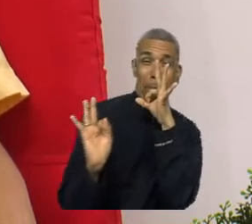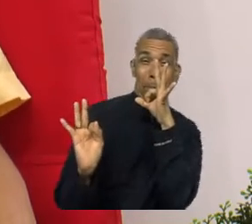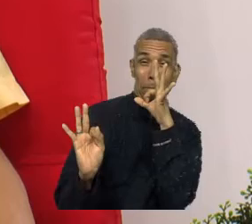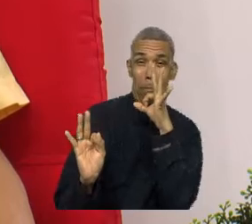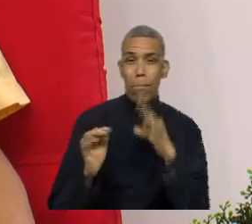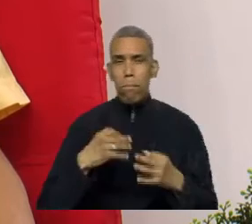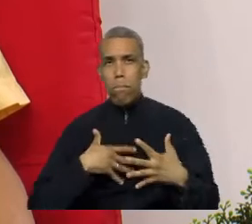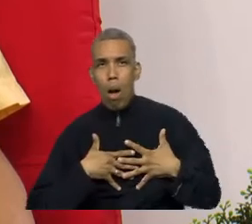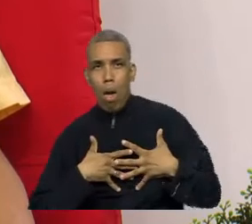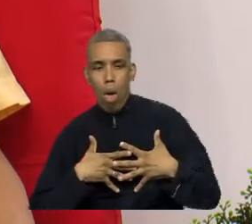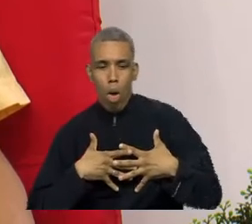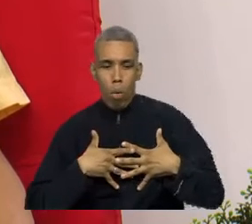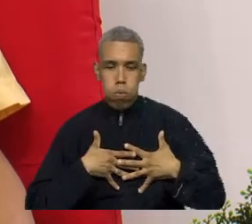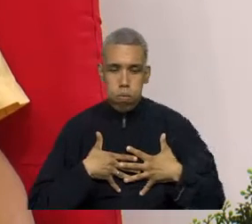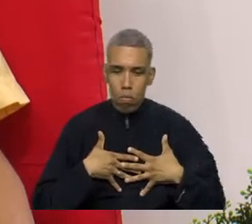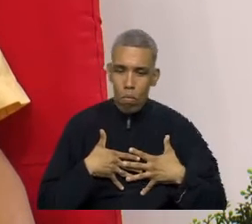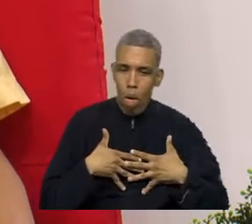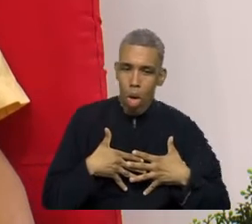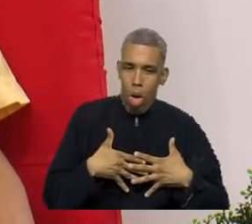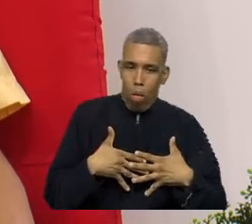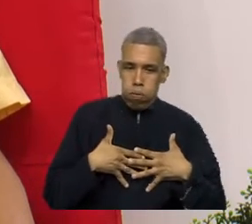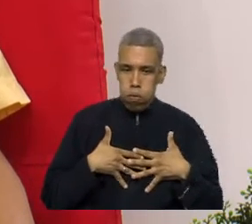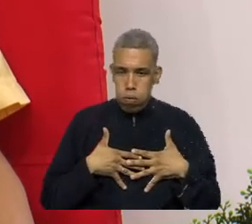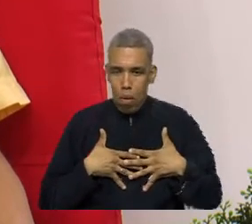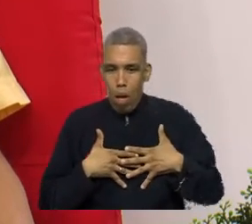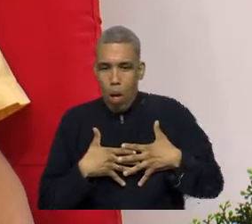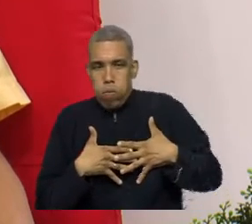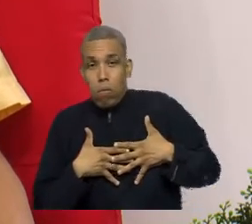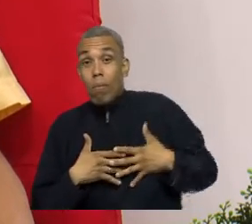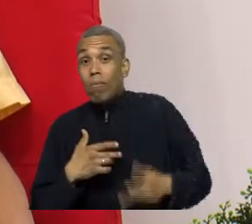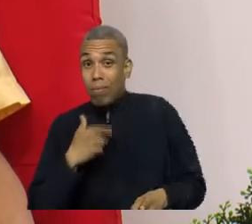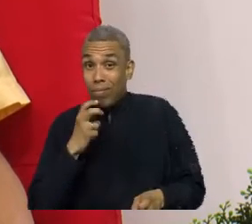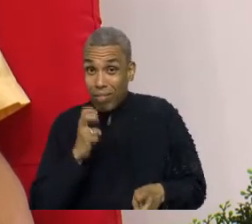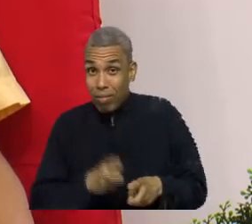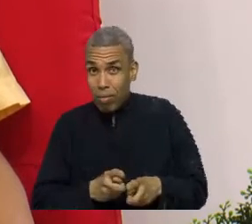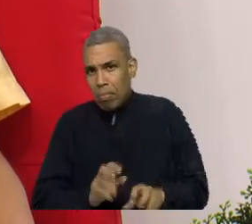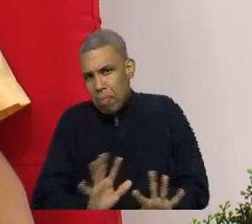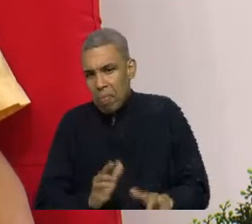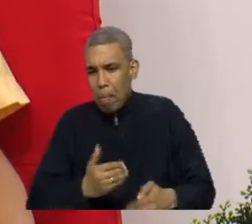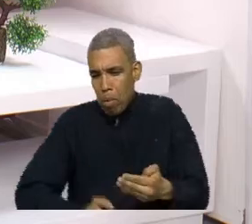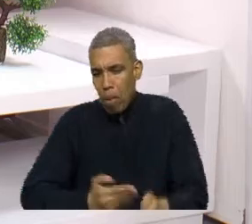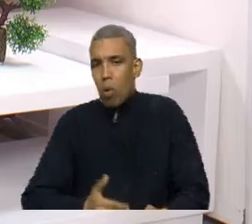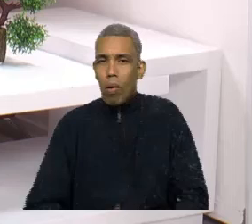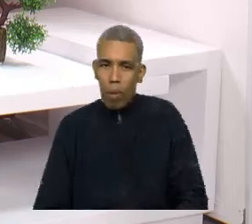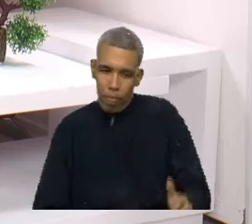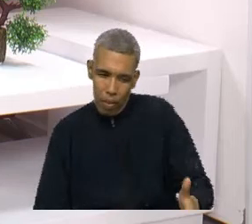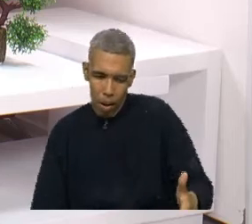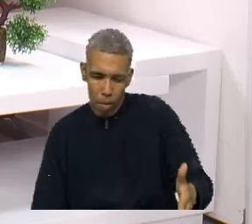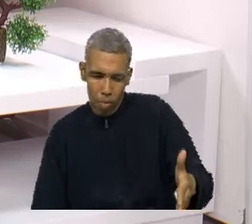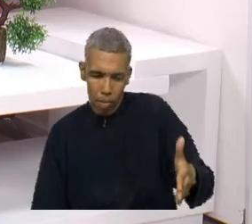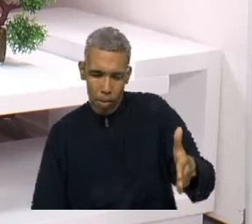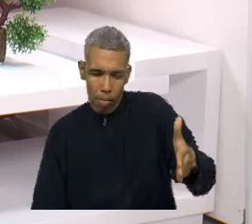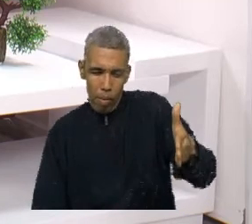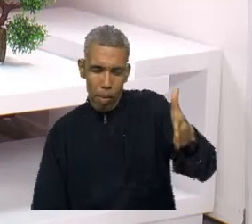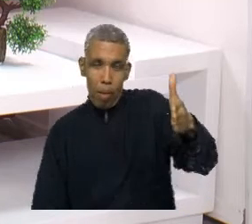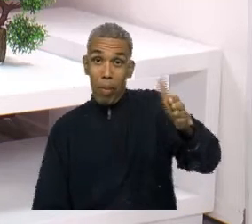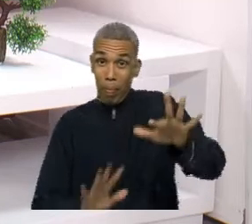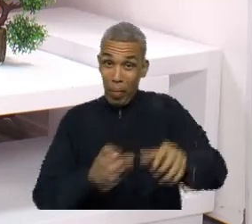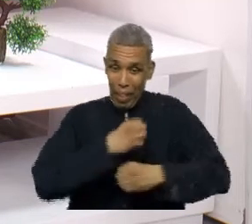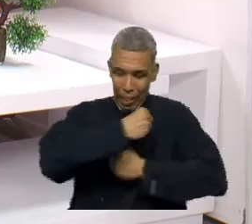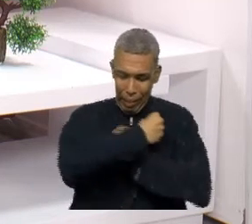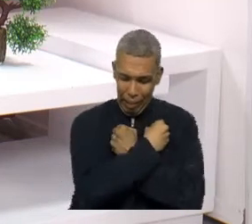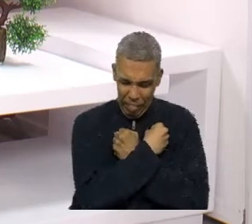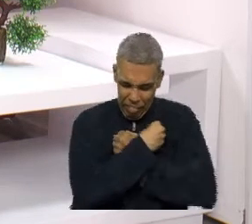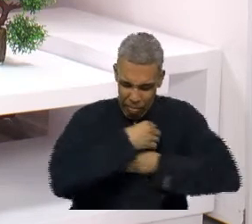va a ser mucho más difícil para el niño respirar. En la medida en que se va volviendo adulto, pues el bronquio se va ampliando y ya las crisis que antes eran